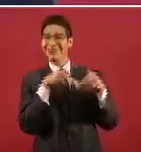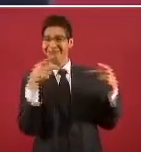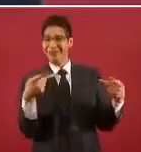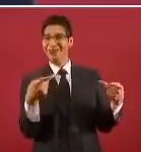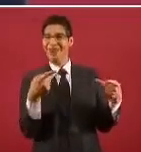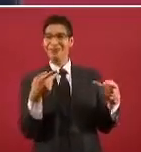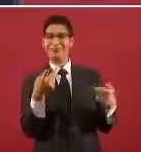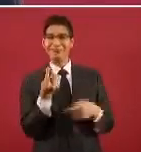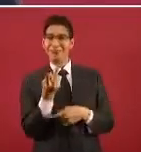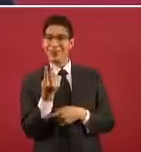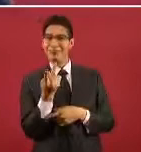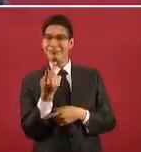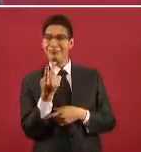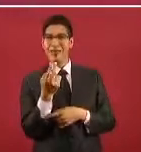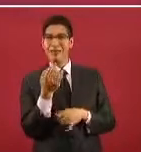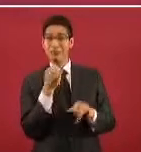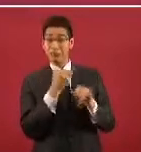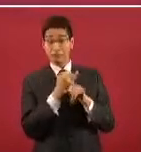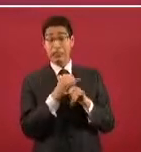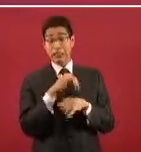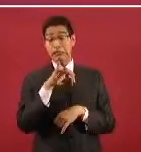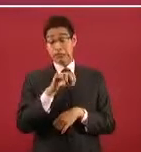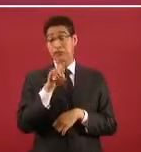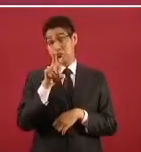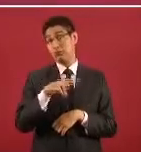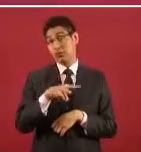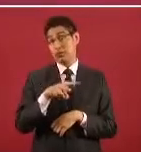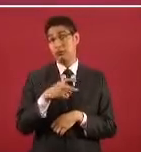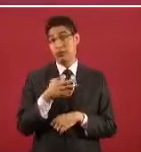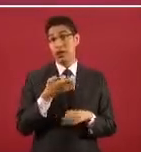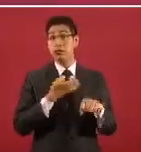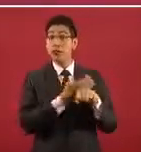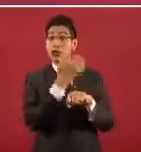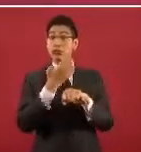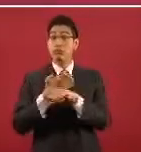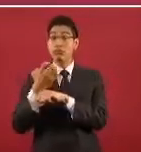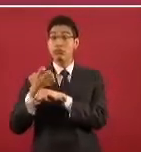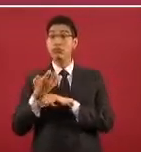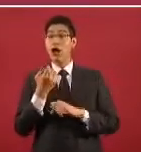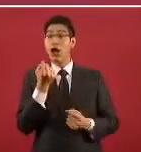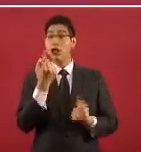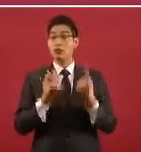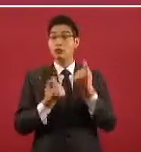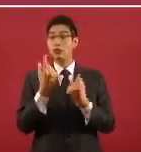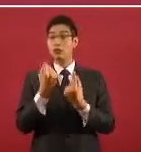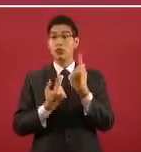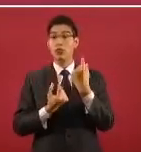de información, todavía en algunos estados del país,